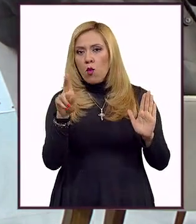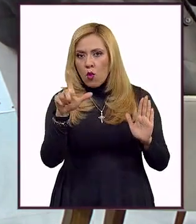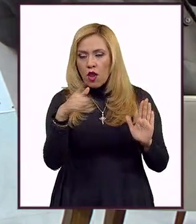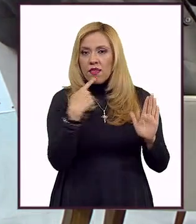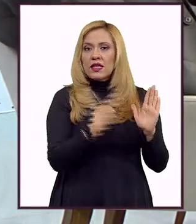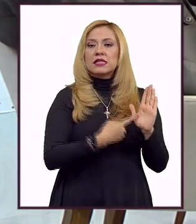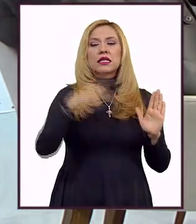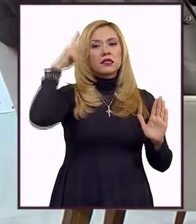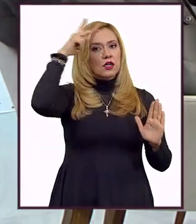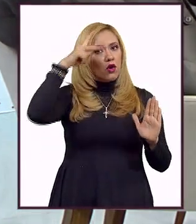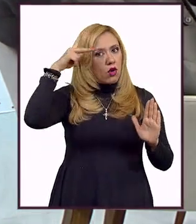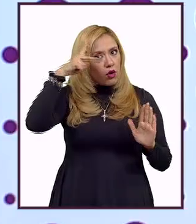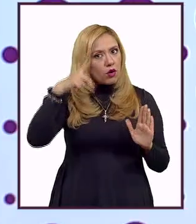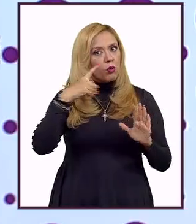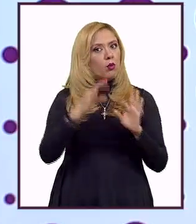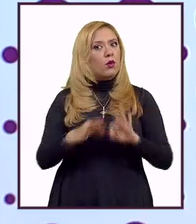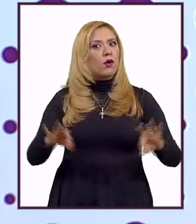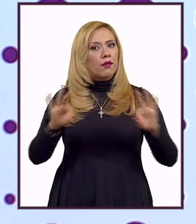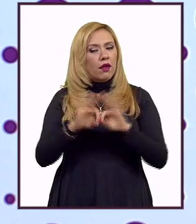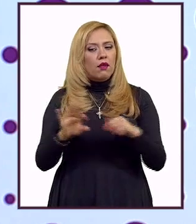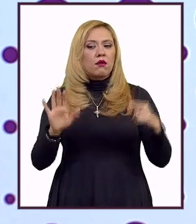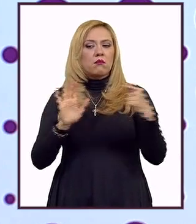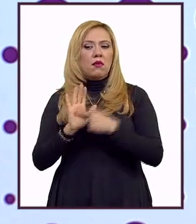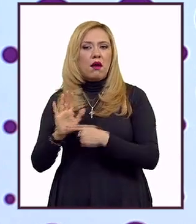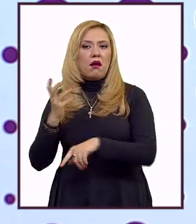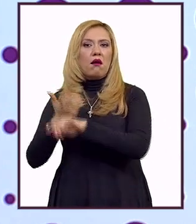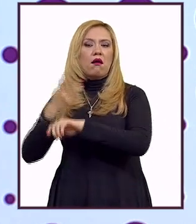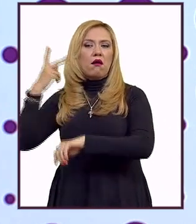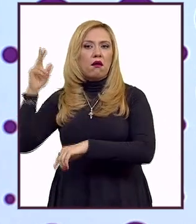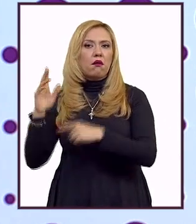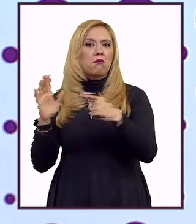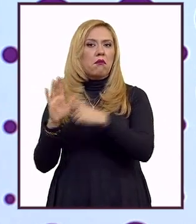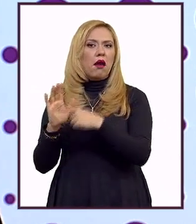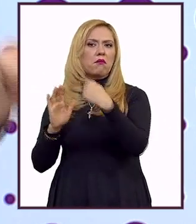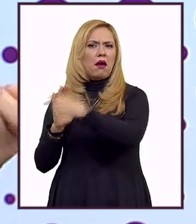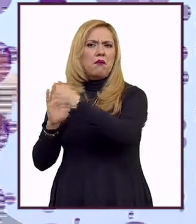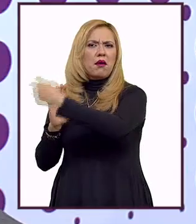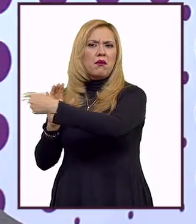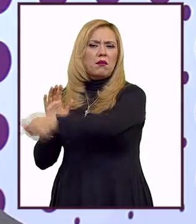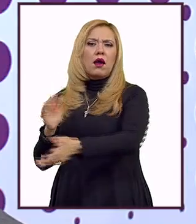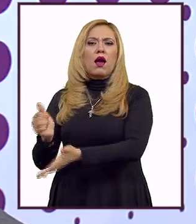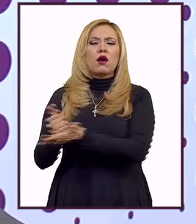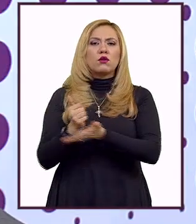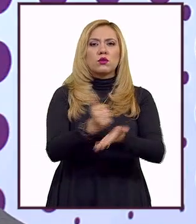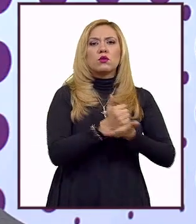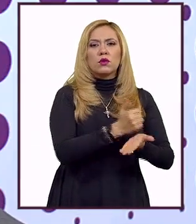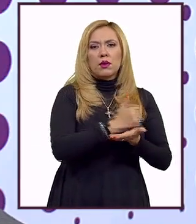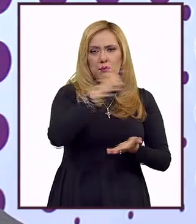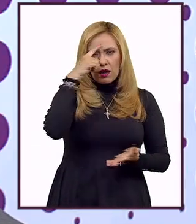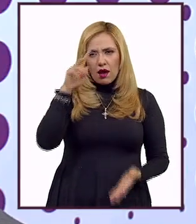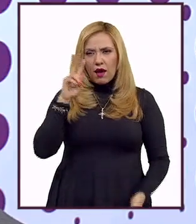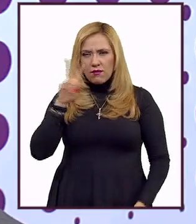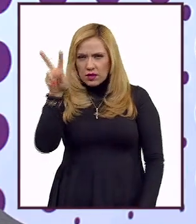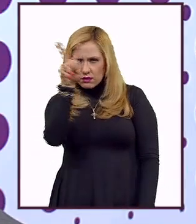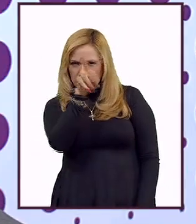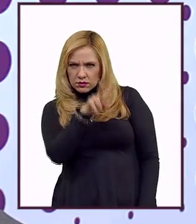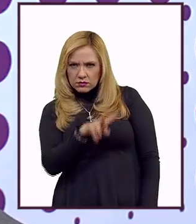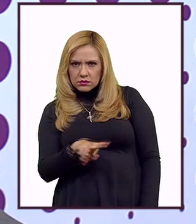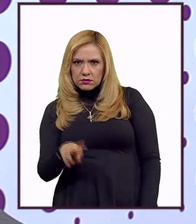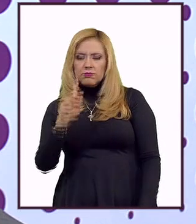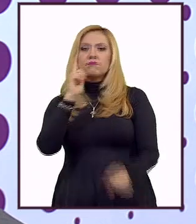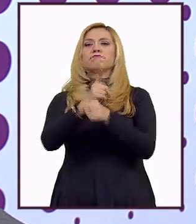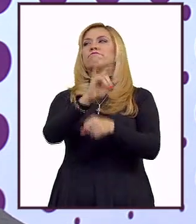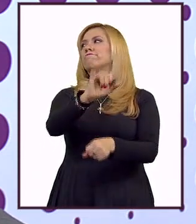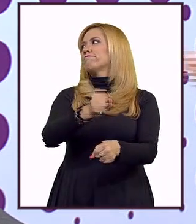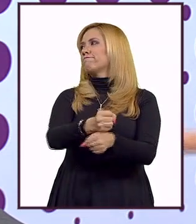también psicosociales, ¿no? Integrales, pueden ayudar a dilucidar si en efecto se cometió el acto de tortura o